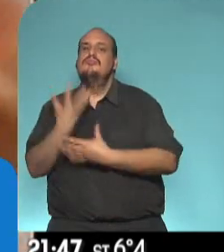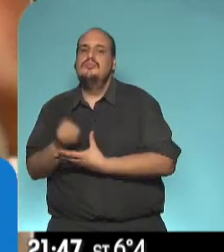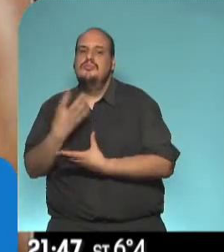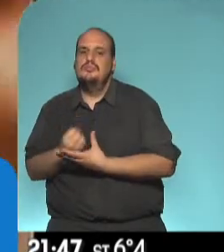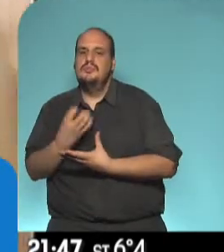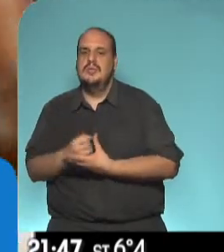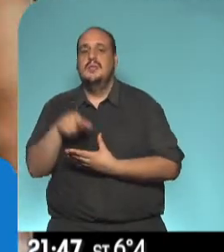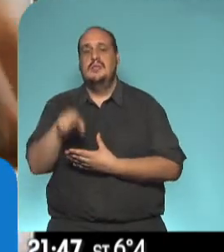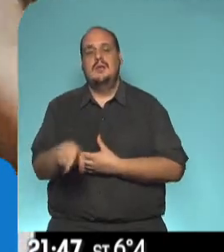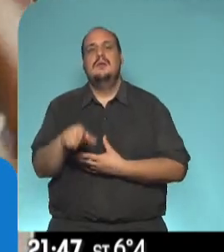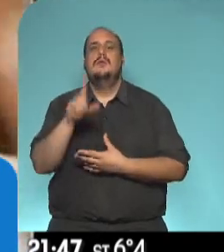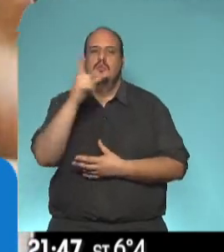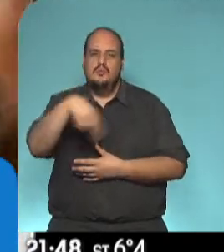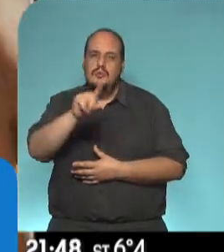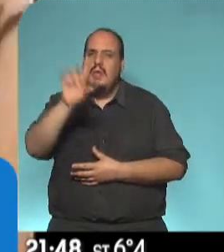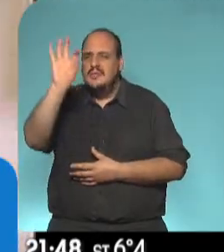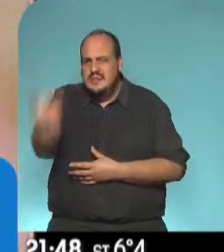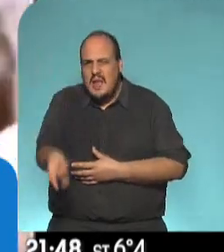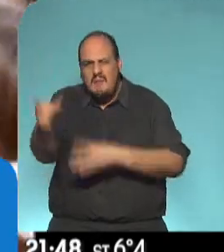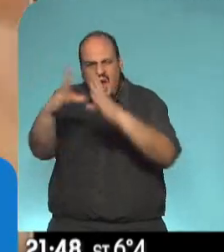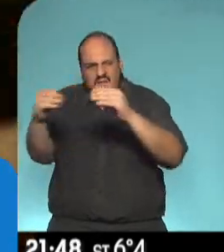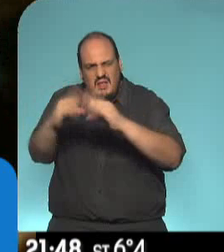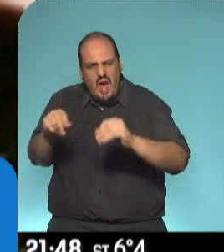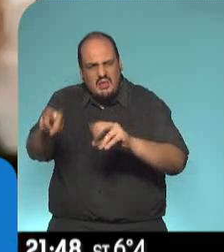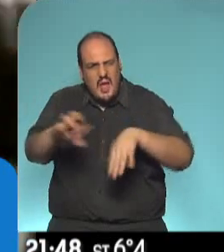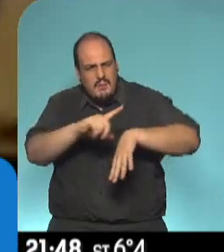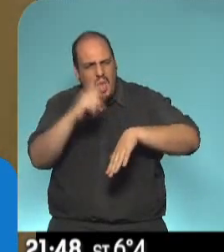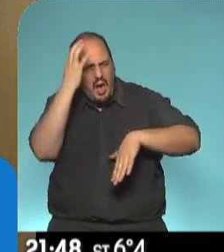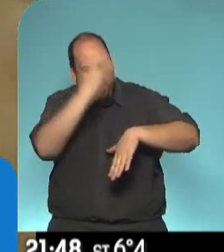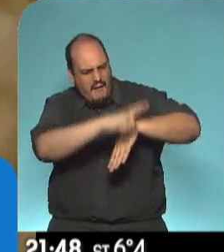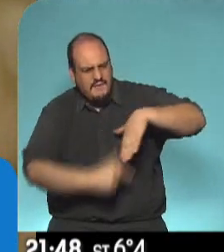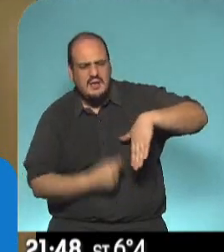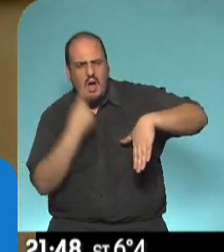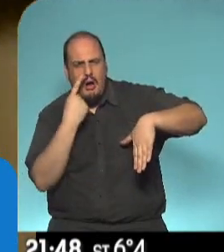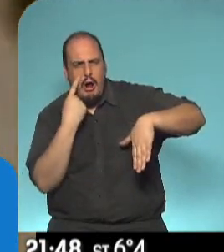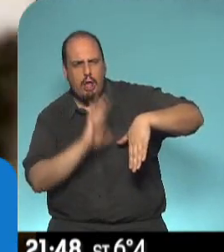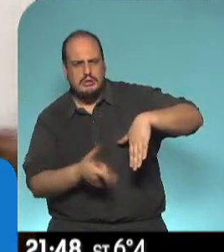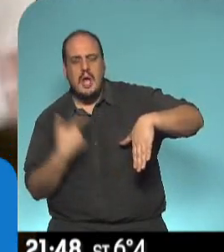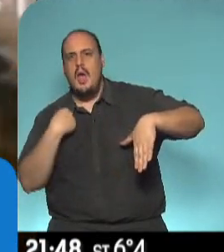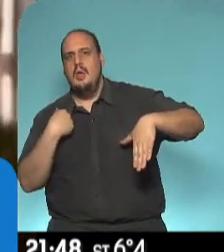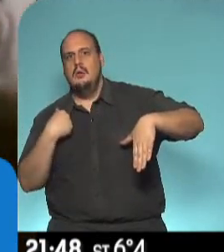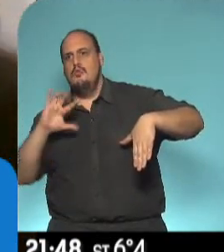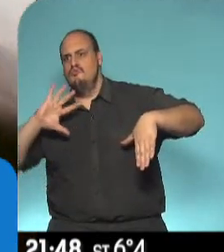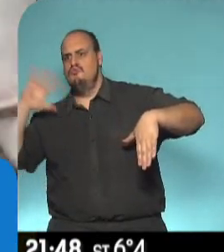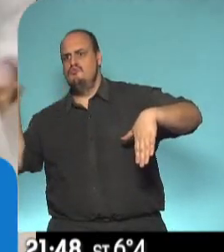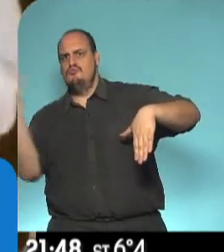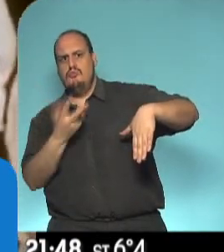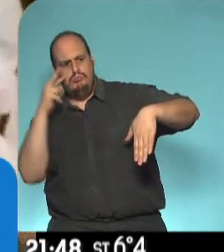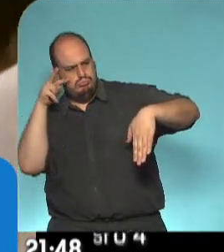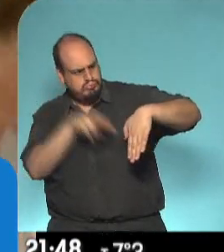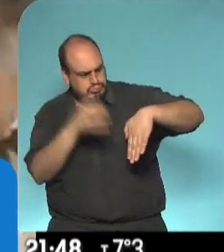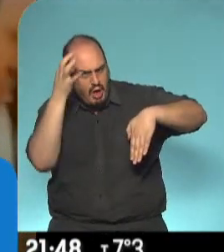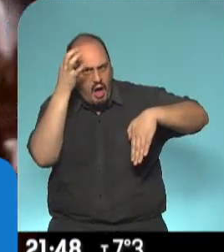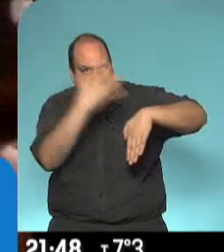It's Christmas, ¿sabrán ellos que es Navidad? Haciendo que pudiéramos abrir las ventanas y mirar al mundo que estaba sufriendo. Y es